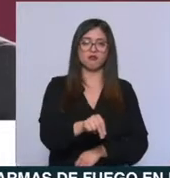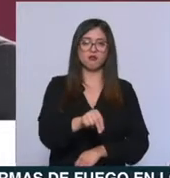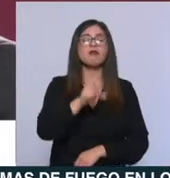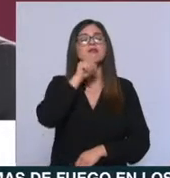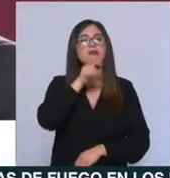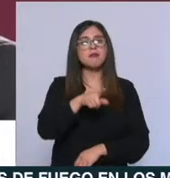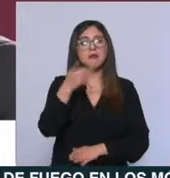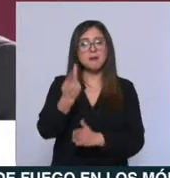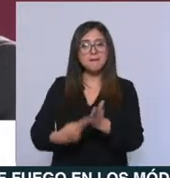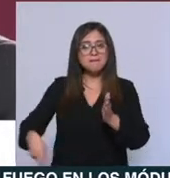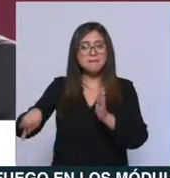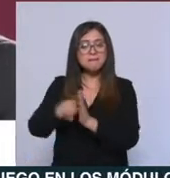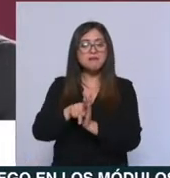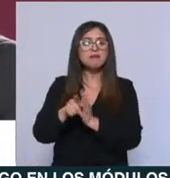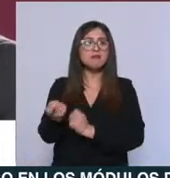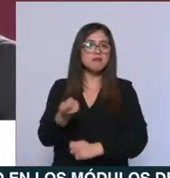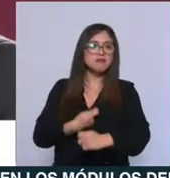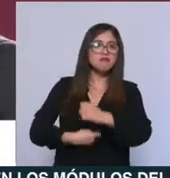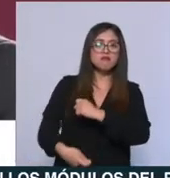tráfico con las plazas,